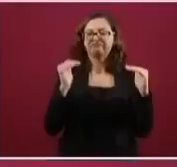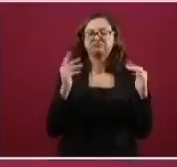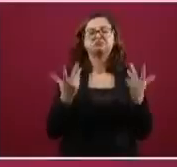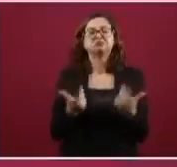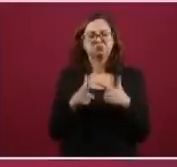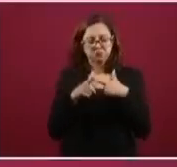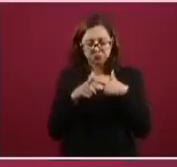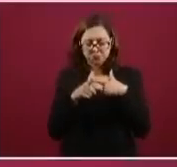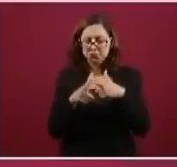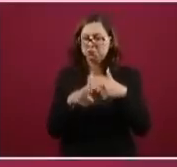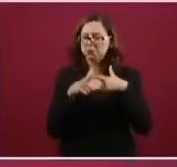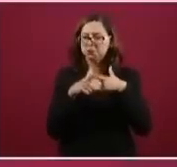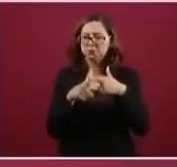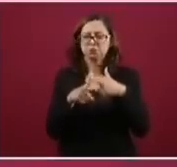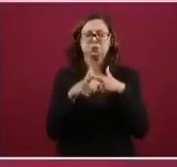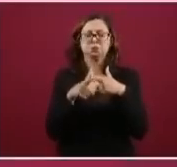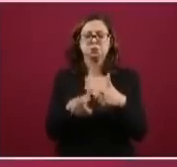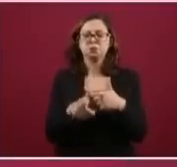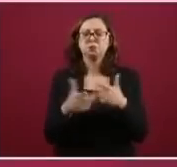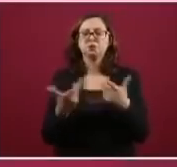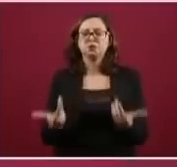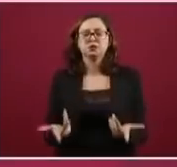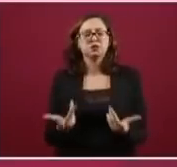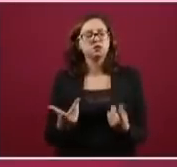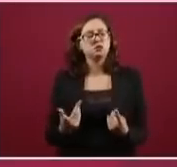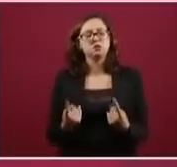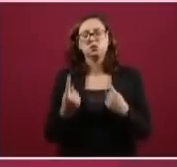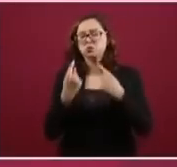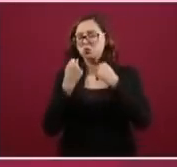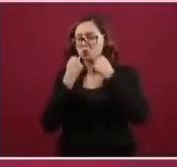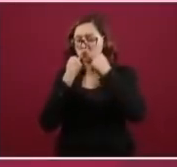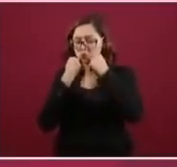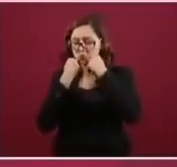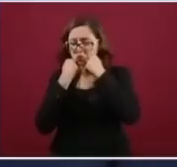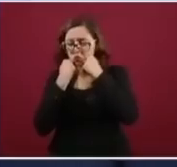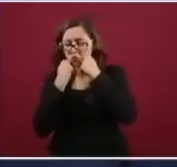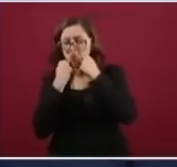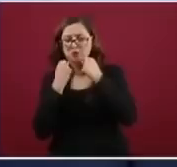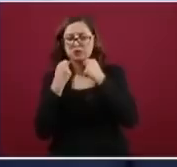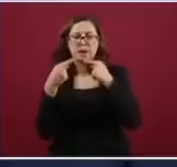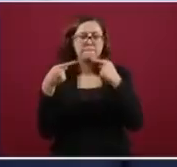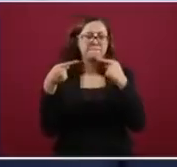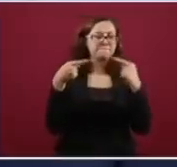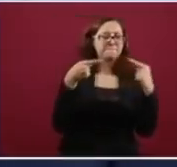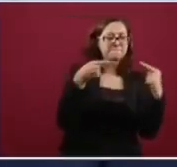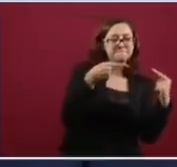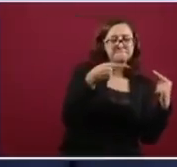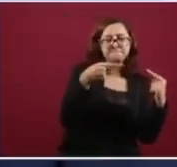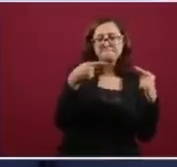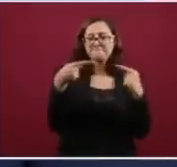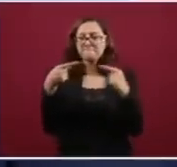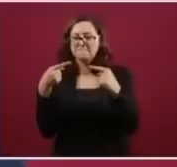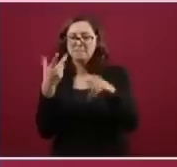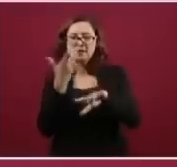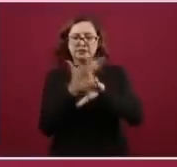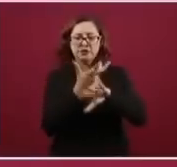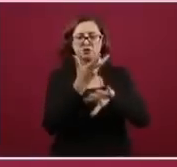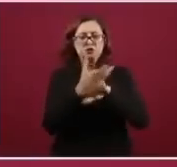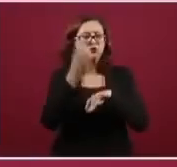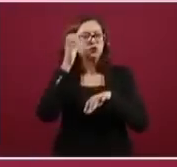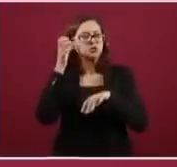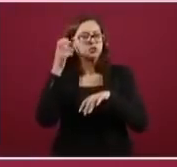la falta de entendimiento entre el gobierno de eeuu y el de